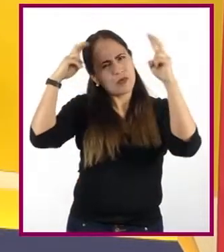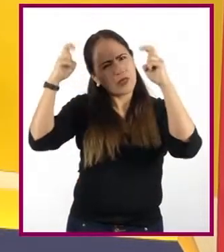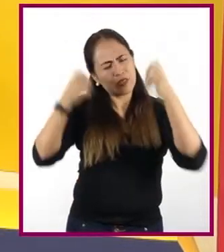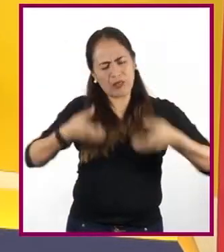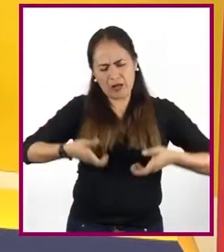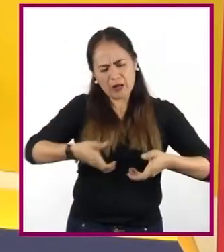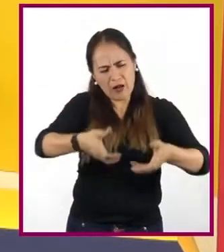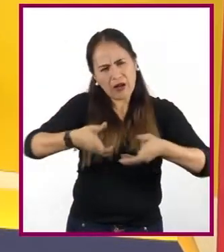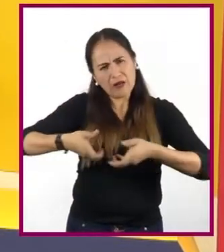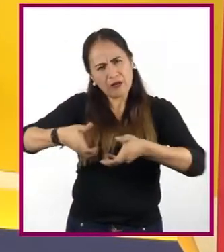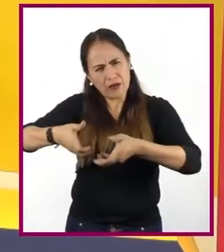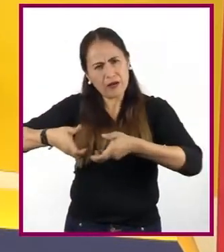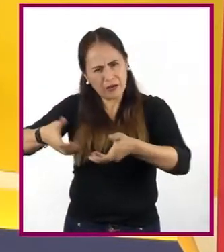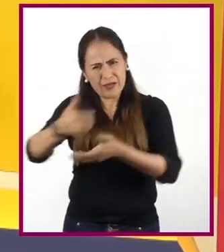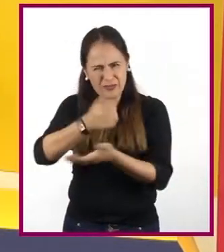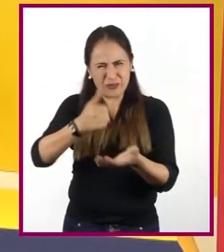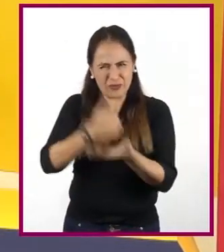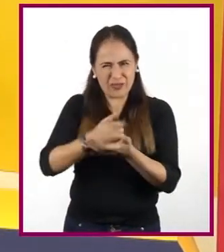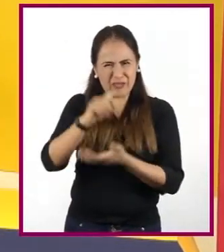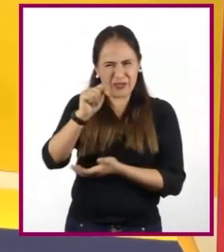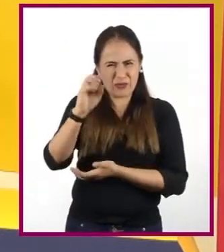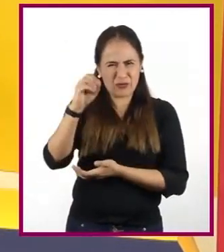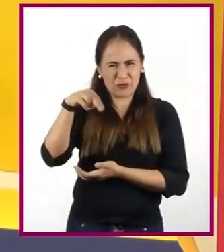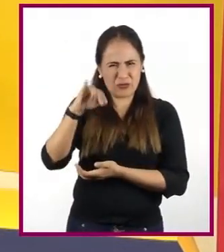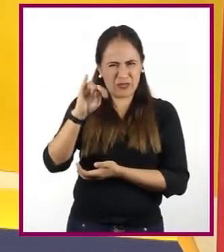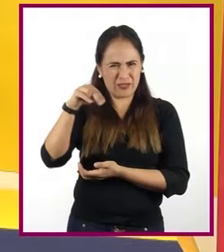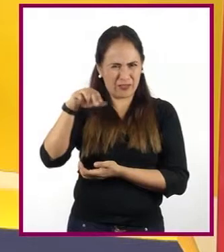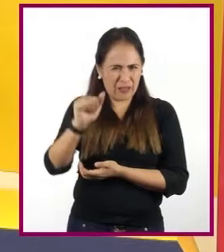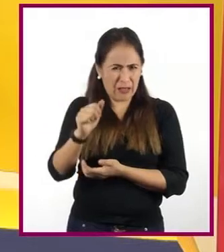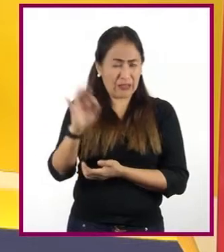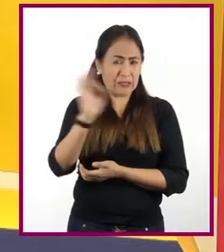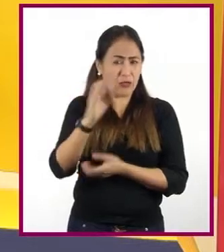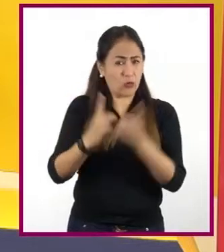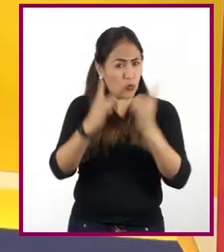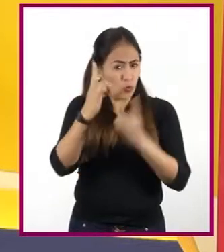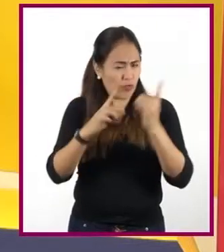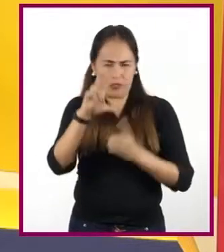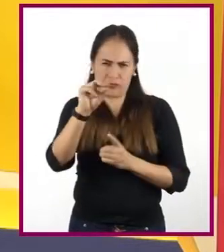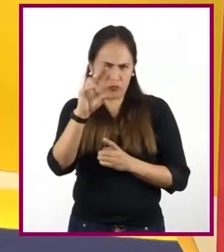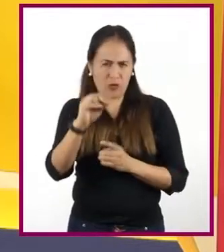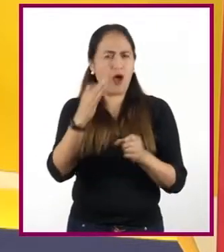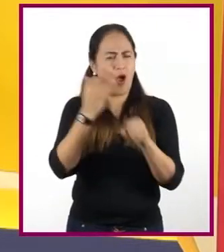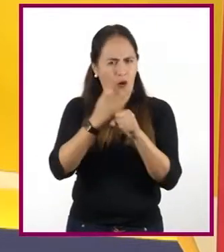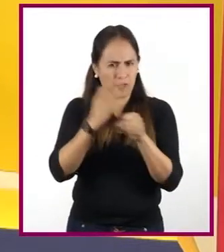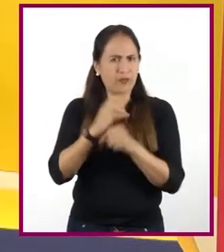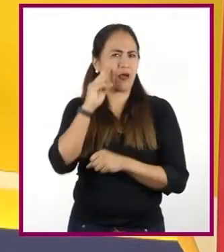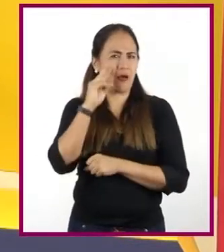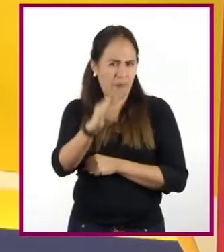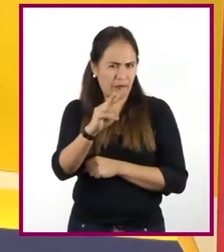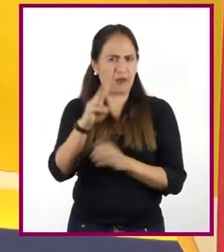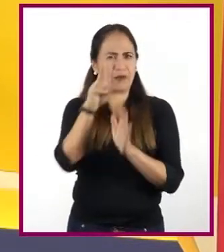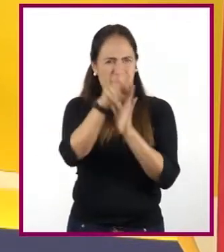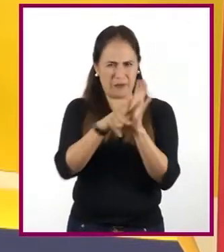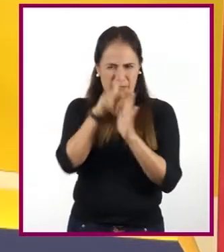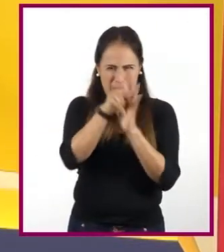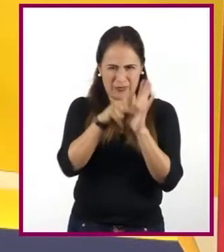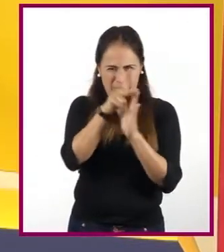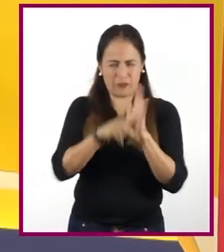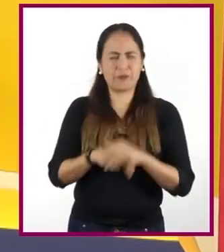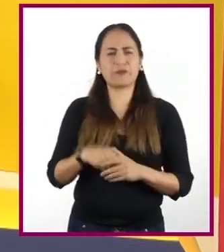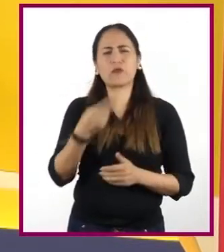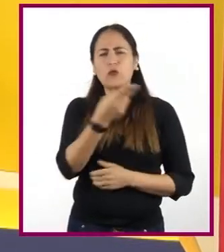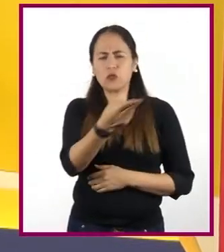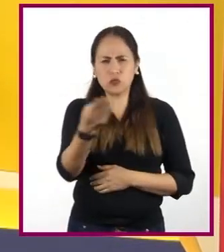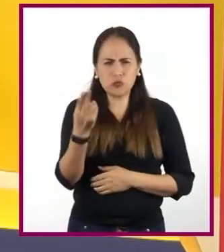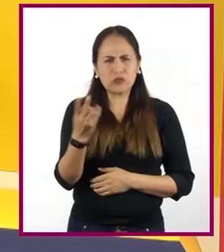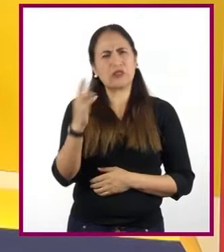de Toniná? Para no dejar lugar a dudas, les invito a ver y escuchar el siguiente video, donde